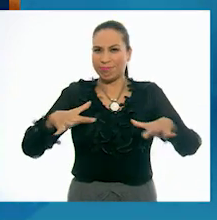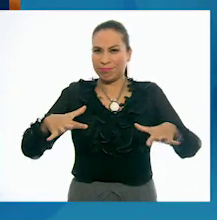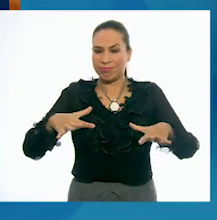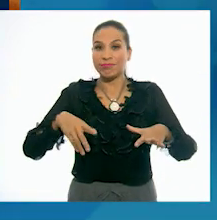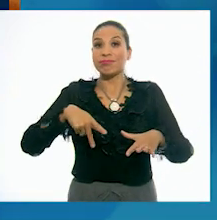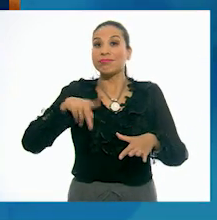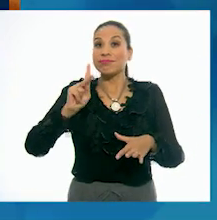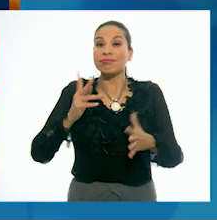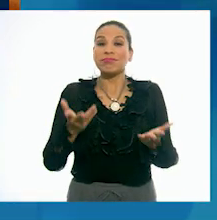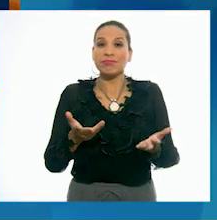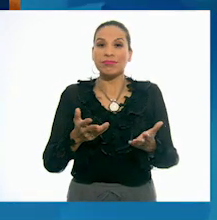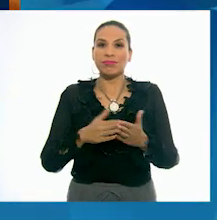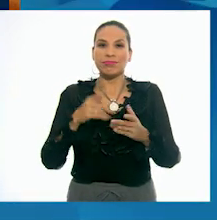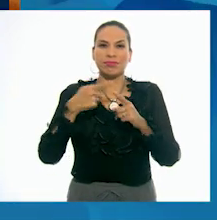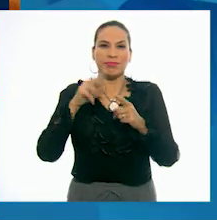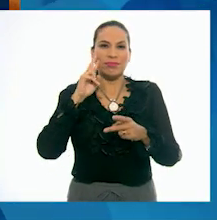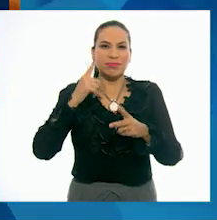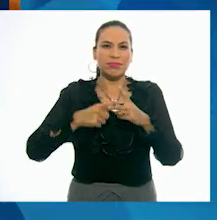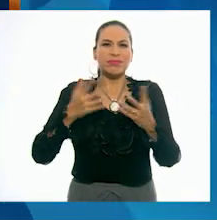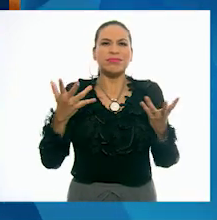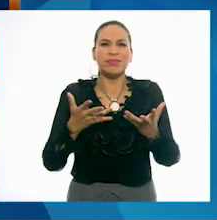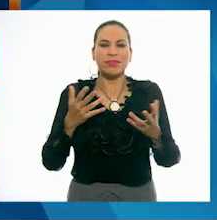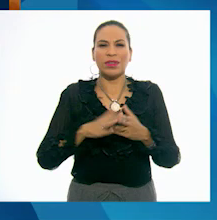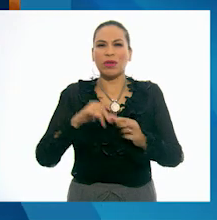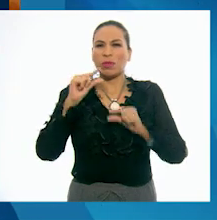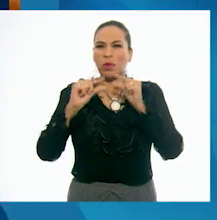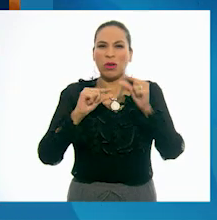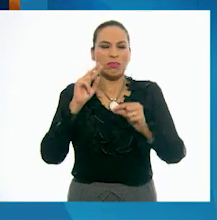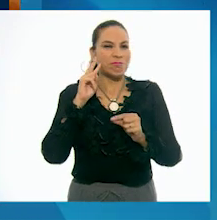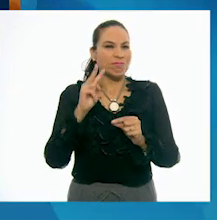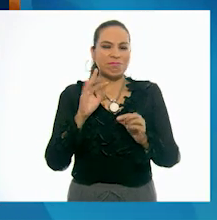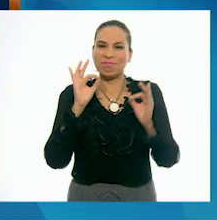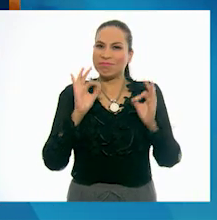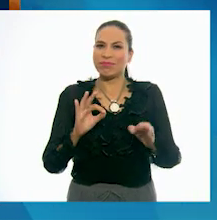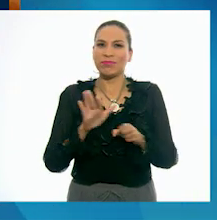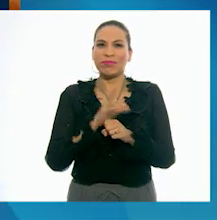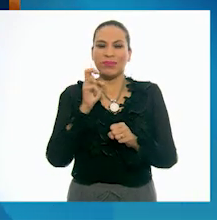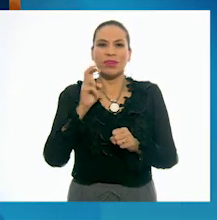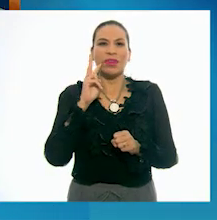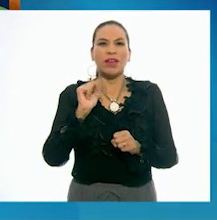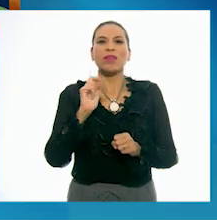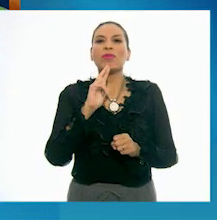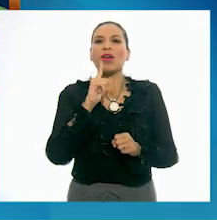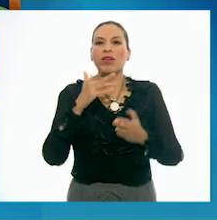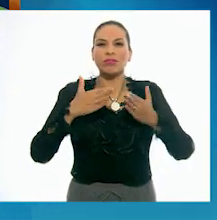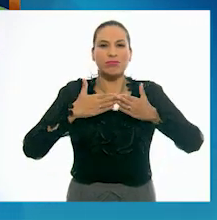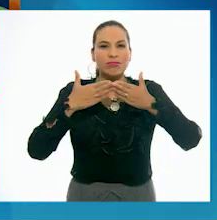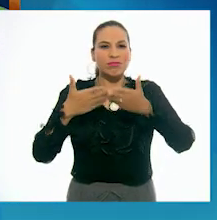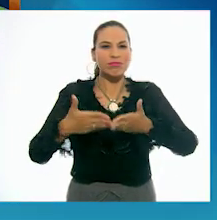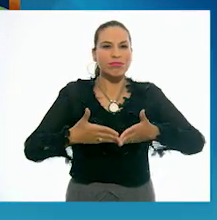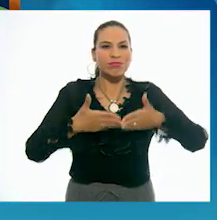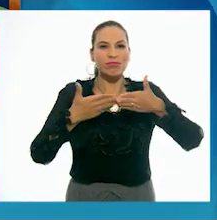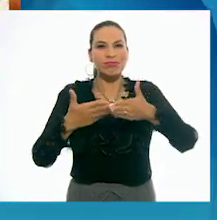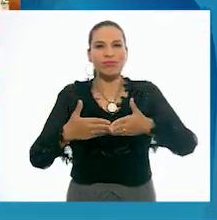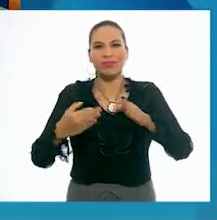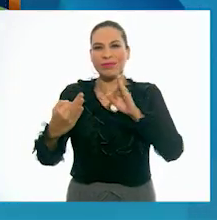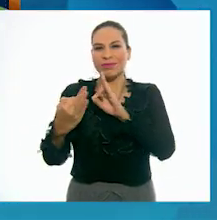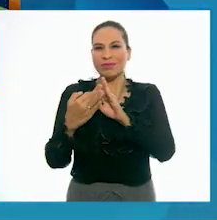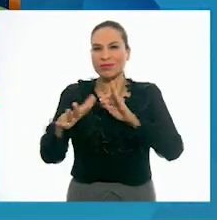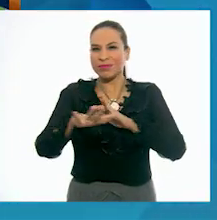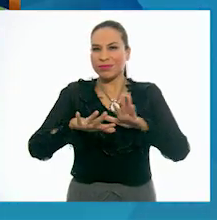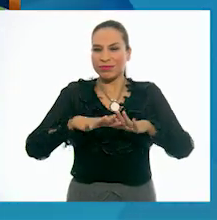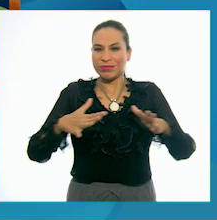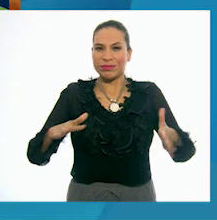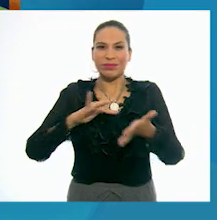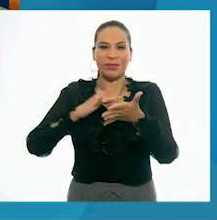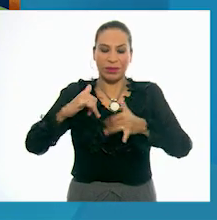Sin embargo, los cálculos que se hacían eran poco precisos, por lo que resultaba mejor navegar cerca de las costas.